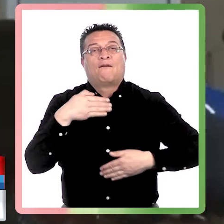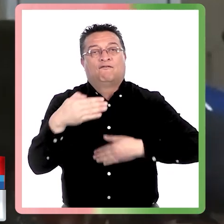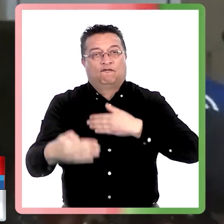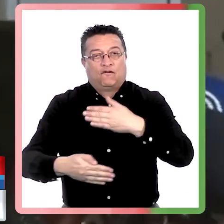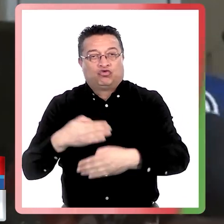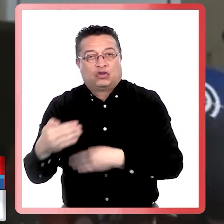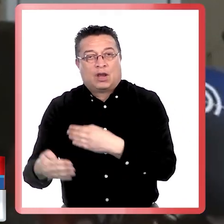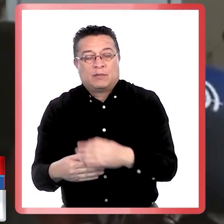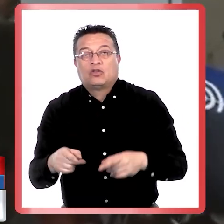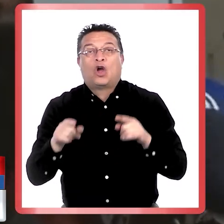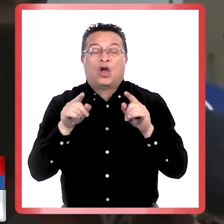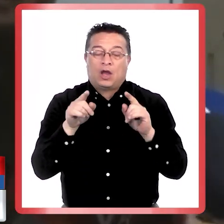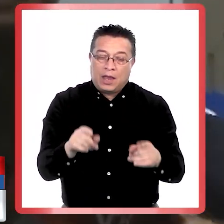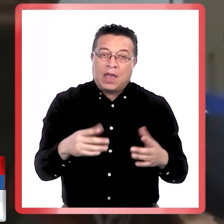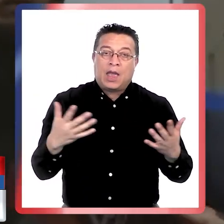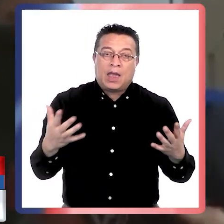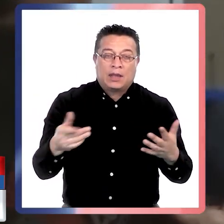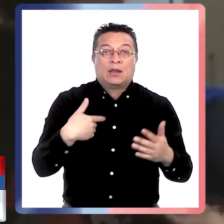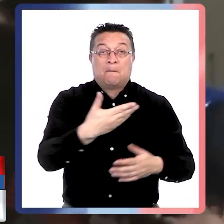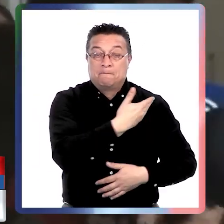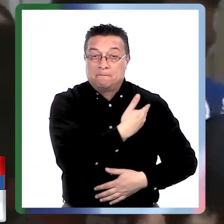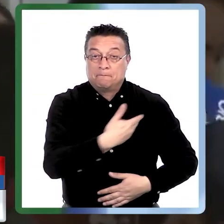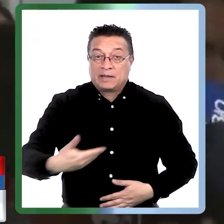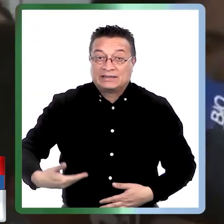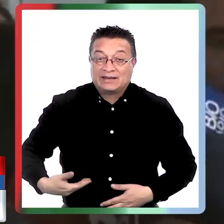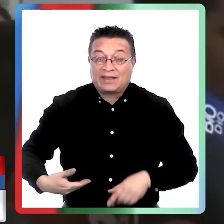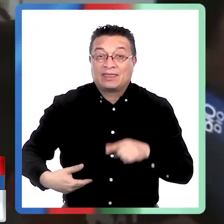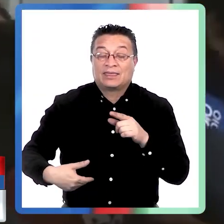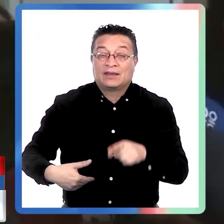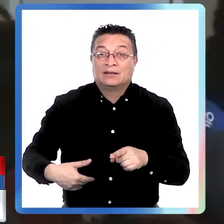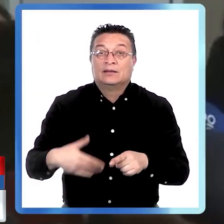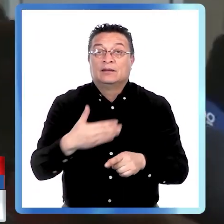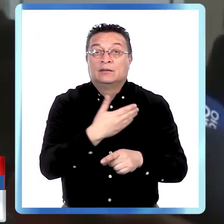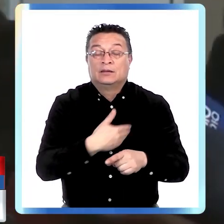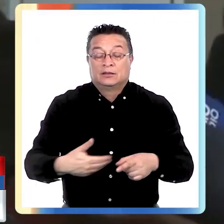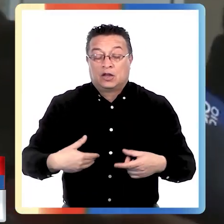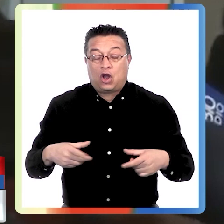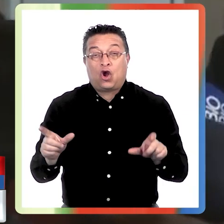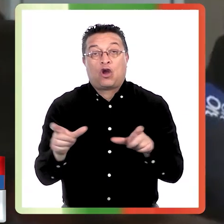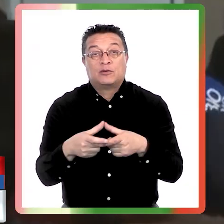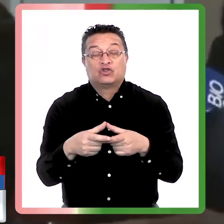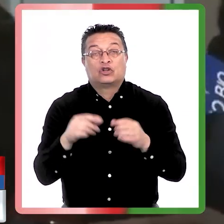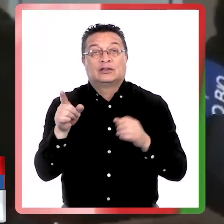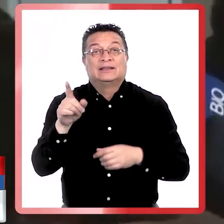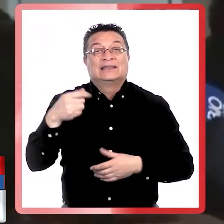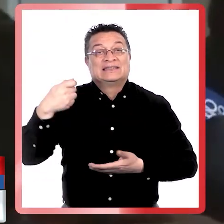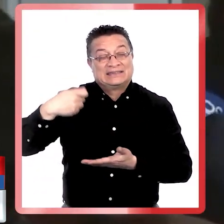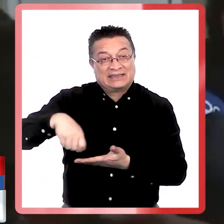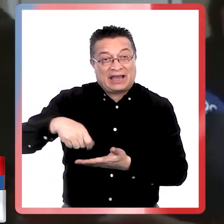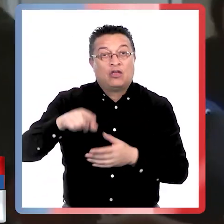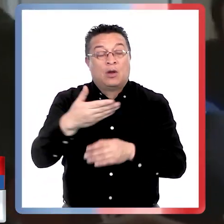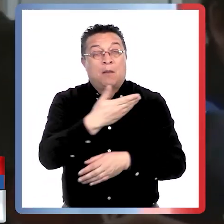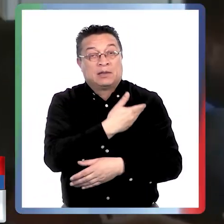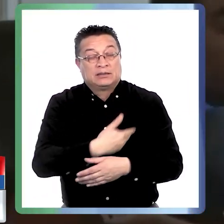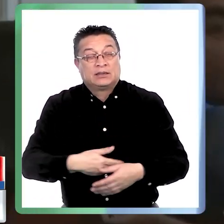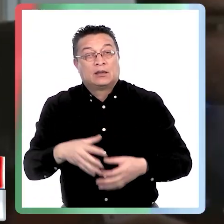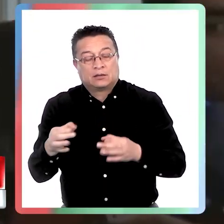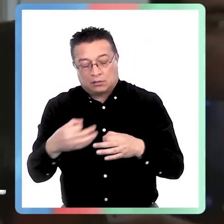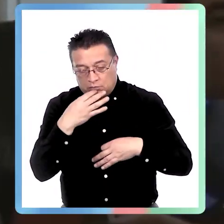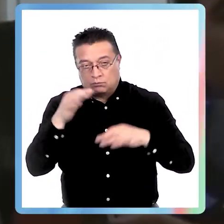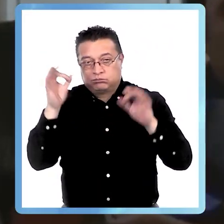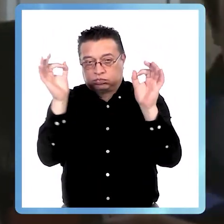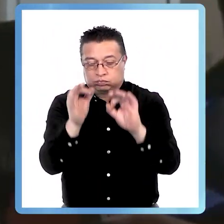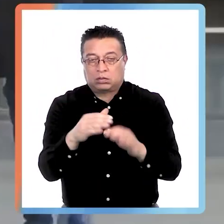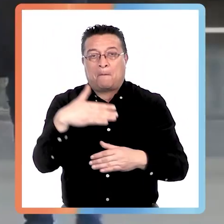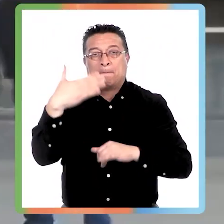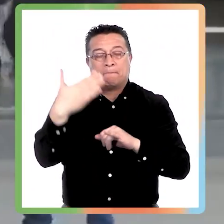calendarios de funcionamiento y supongo que el presidente de la Comisión de Energía del Senado o la presidenta van a